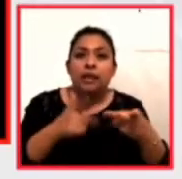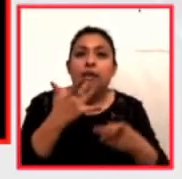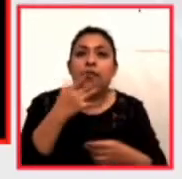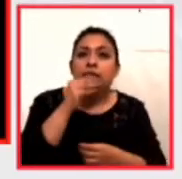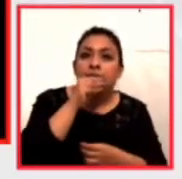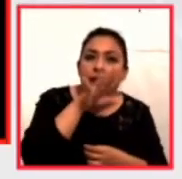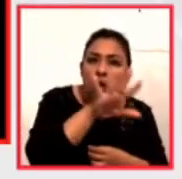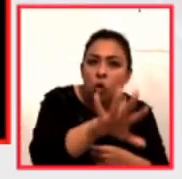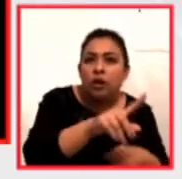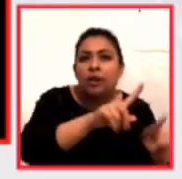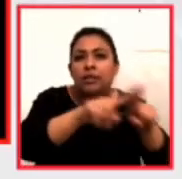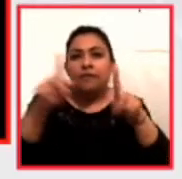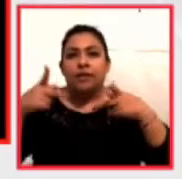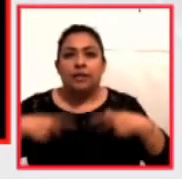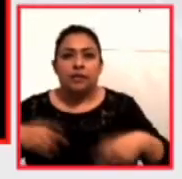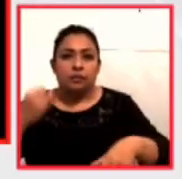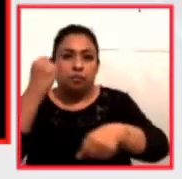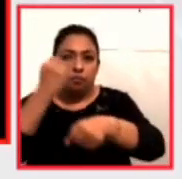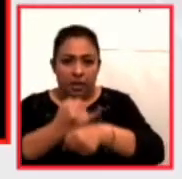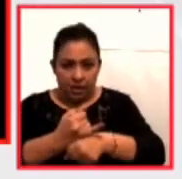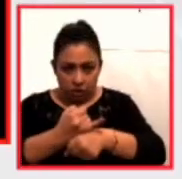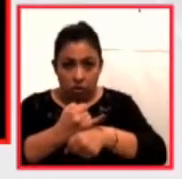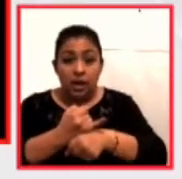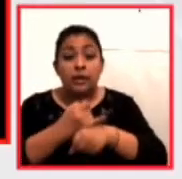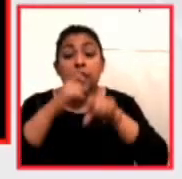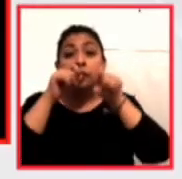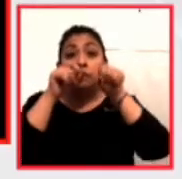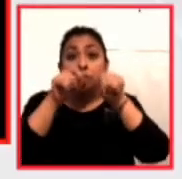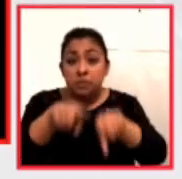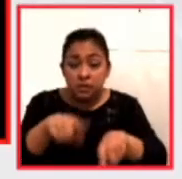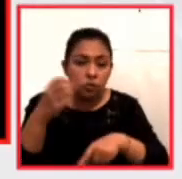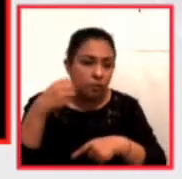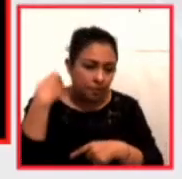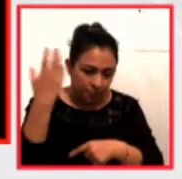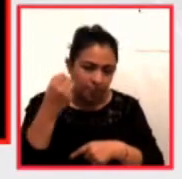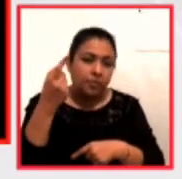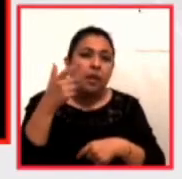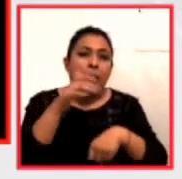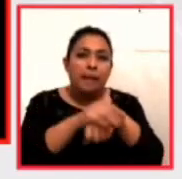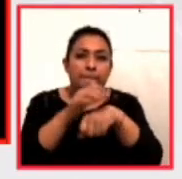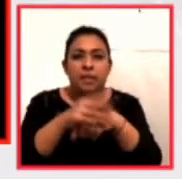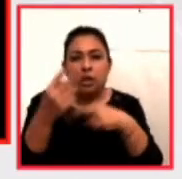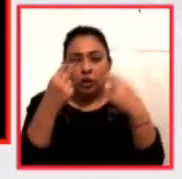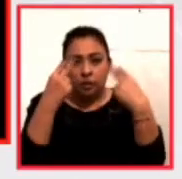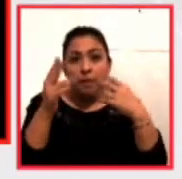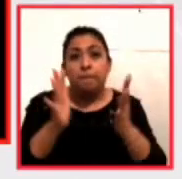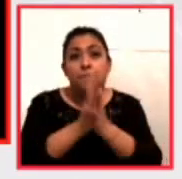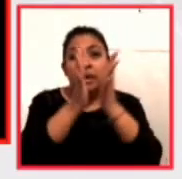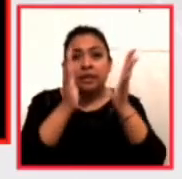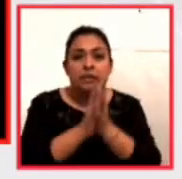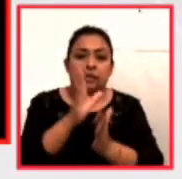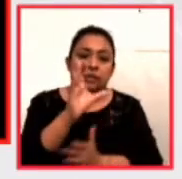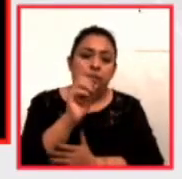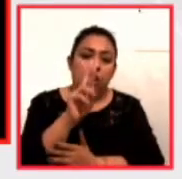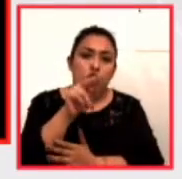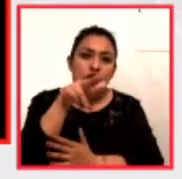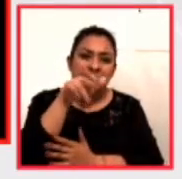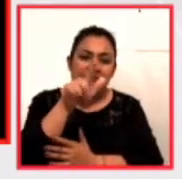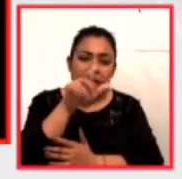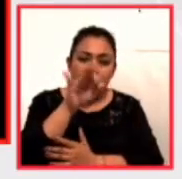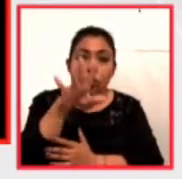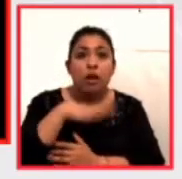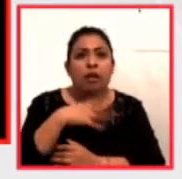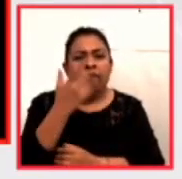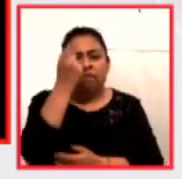otros personajes fantásticos. En esa conversación, Oscar, amigos del auditorio, va a participar Cornelia Funke, la famosísima